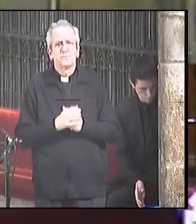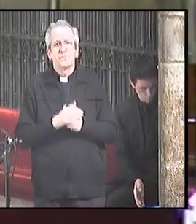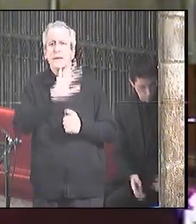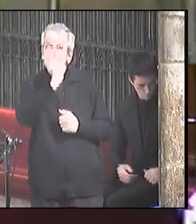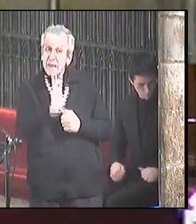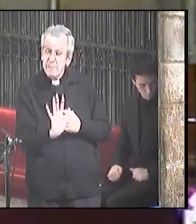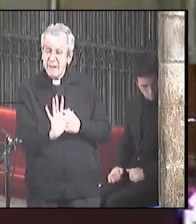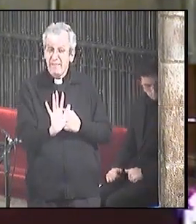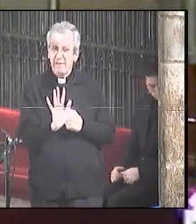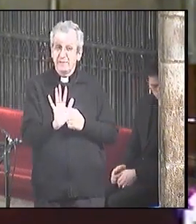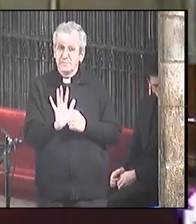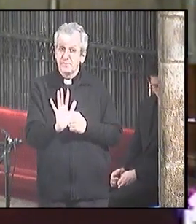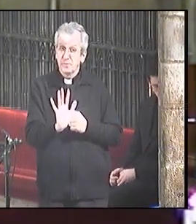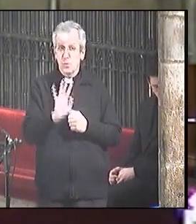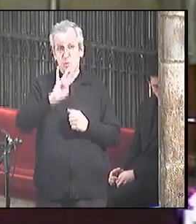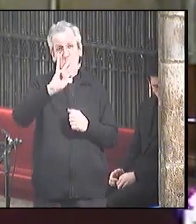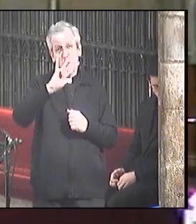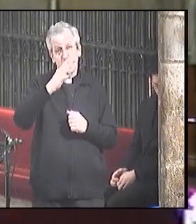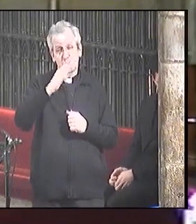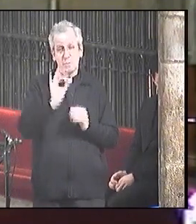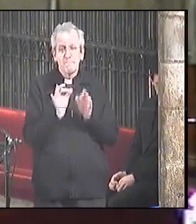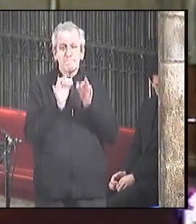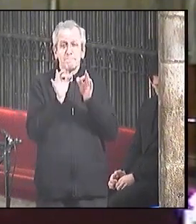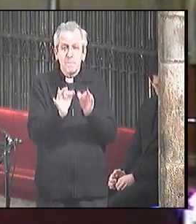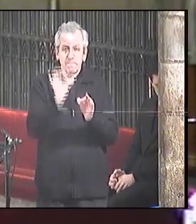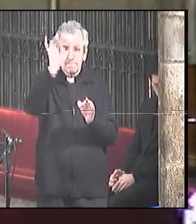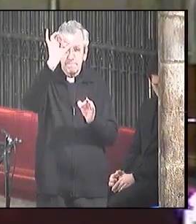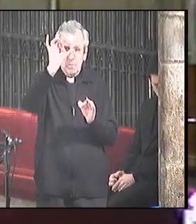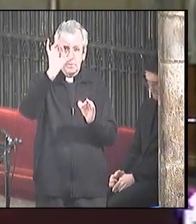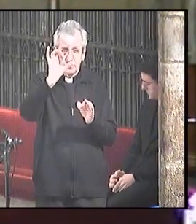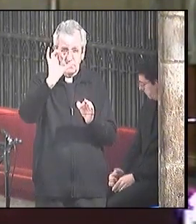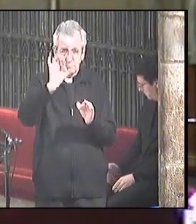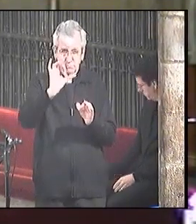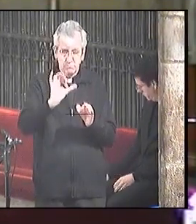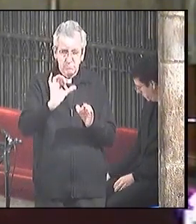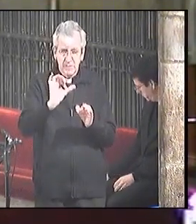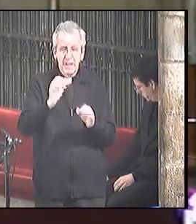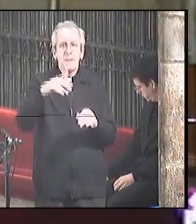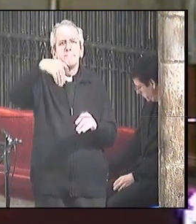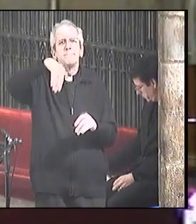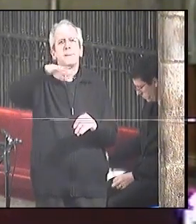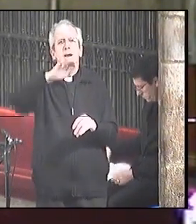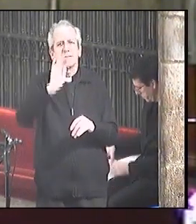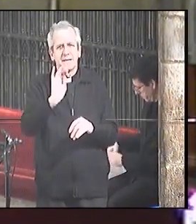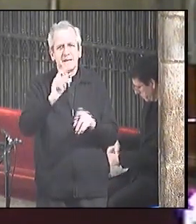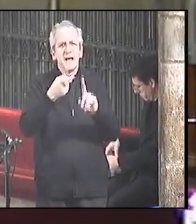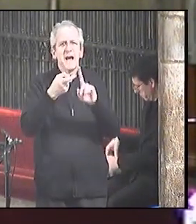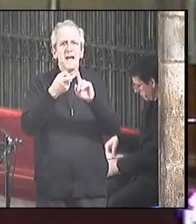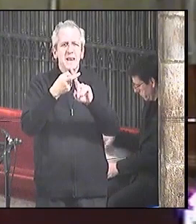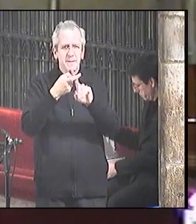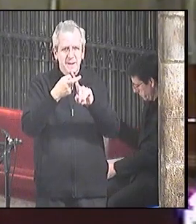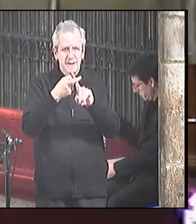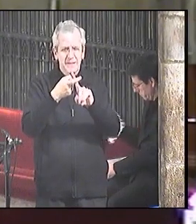aparece un cuarto momento, Marta, la hermana de Lázaro. Y